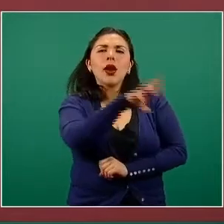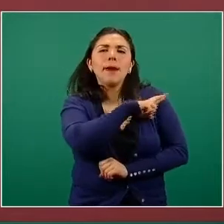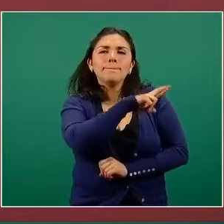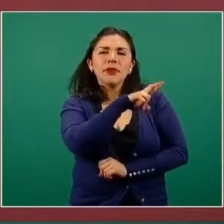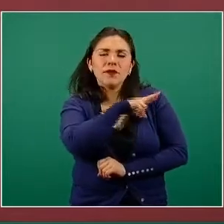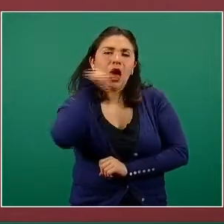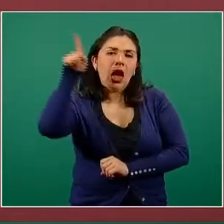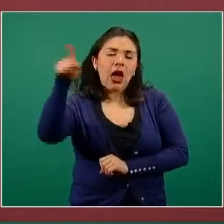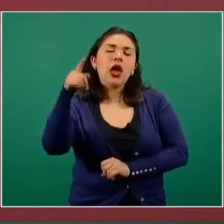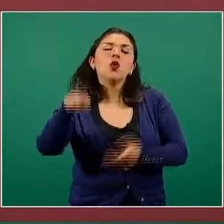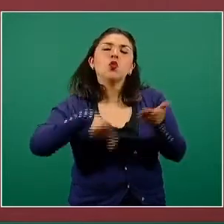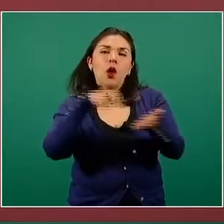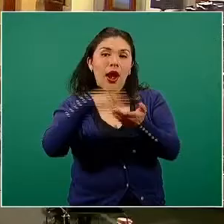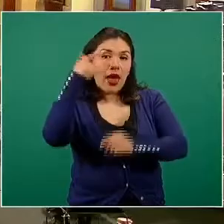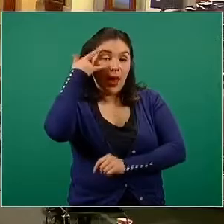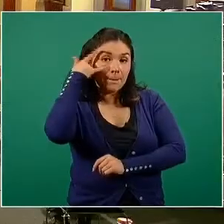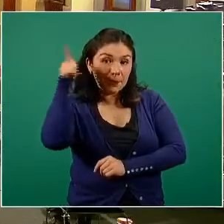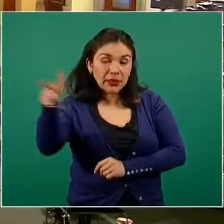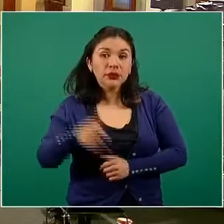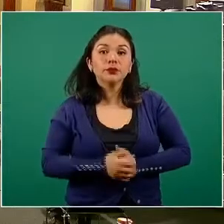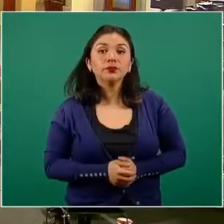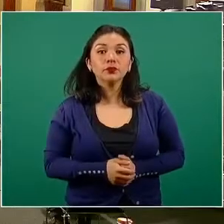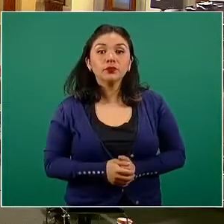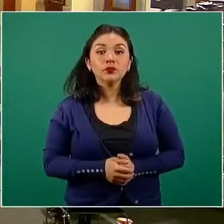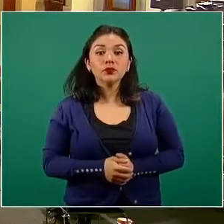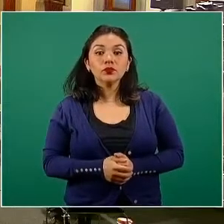en el estado de Campeche. La siguiente.